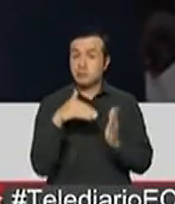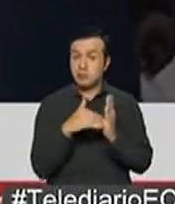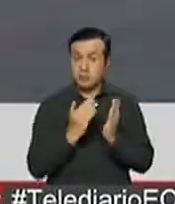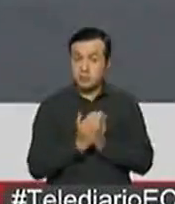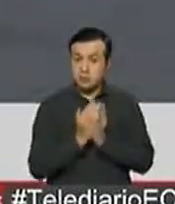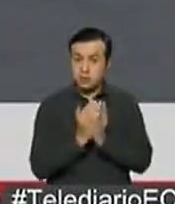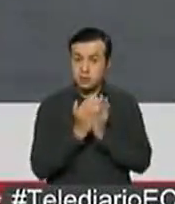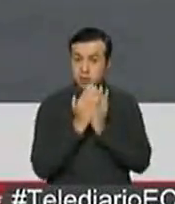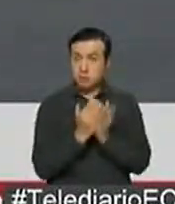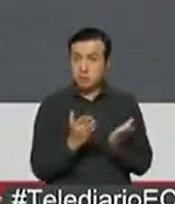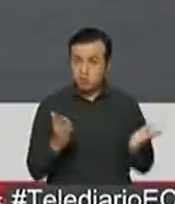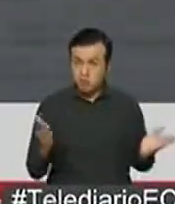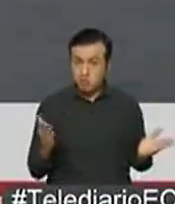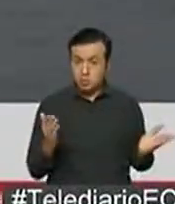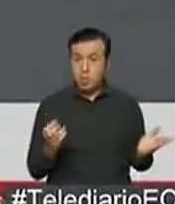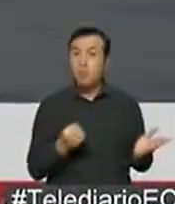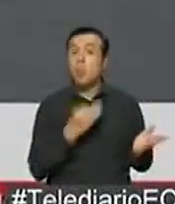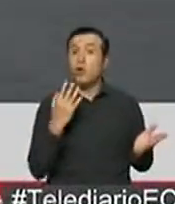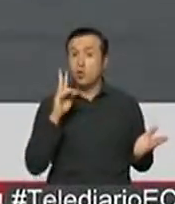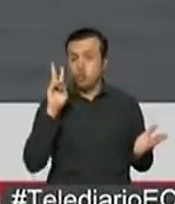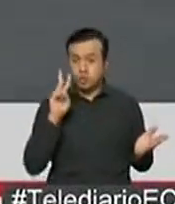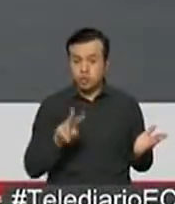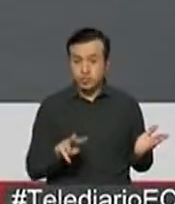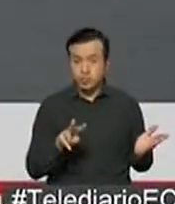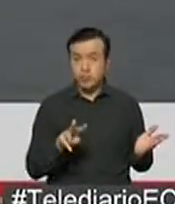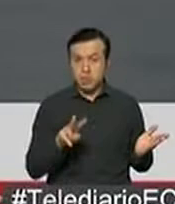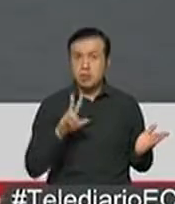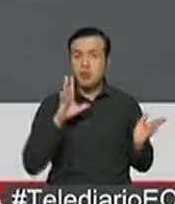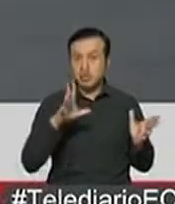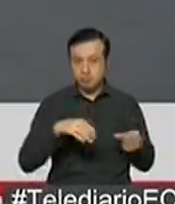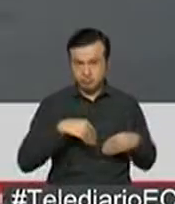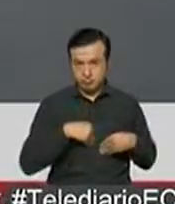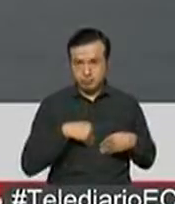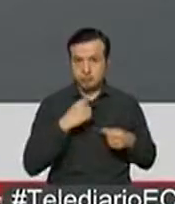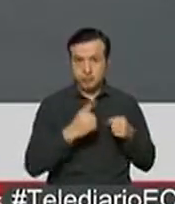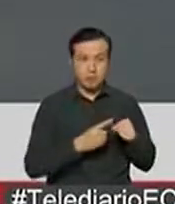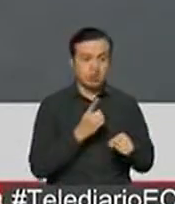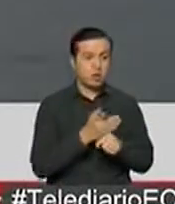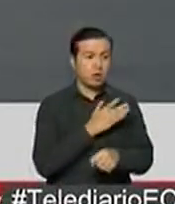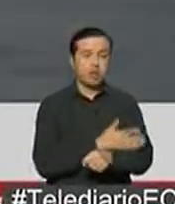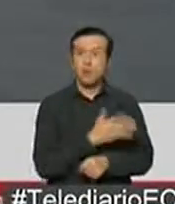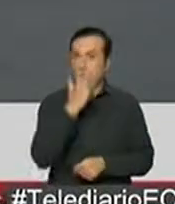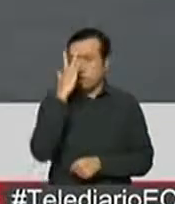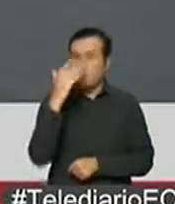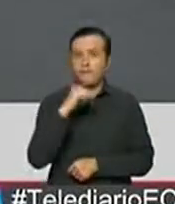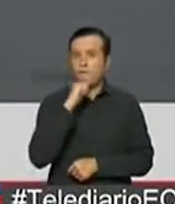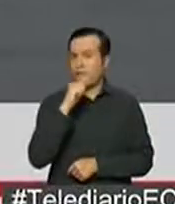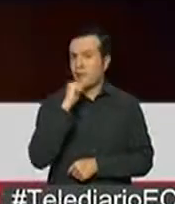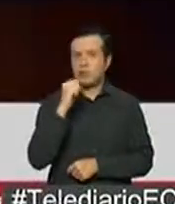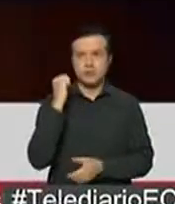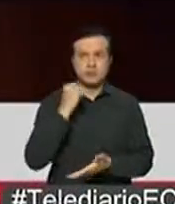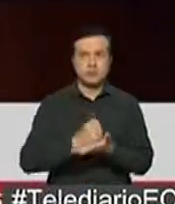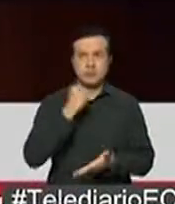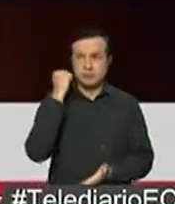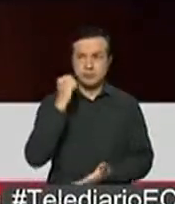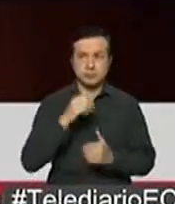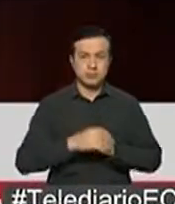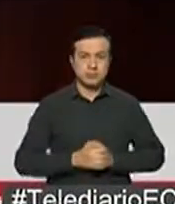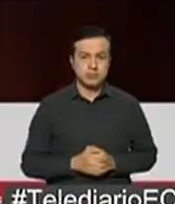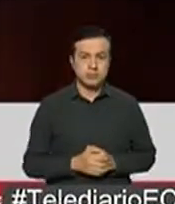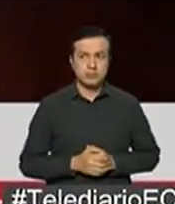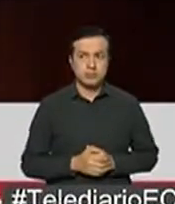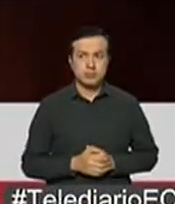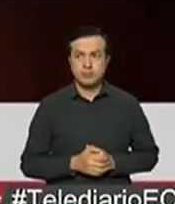registradas apenas 2015 se acogieron el año anterior pues no tienen sus documentos en regla entonces